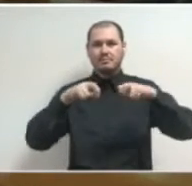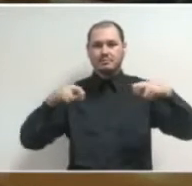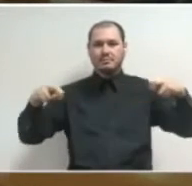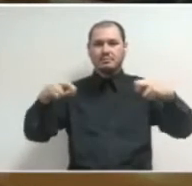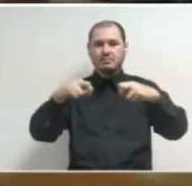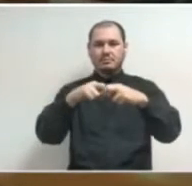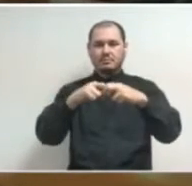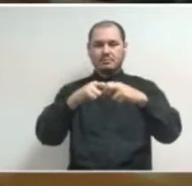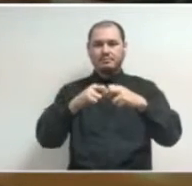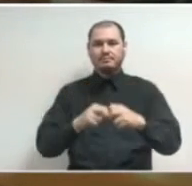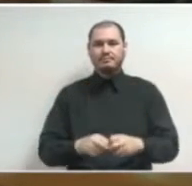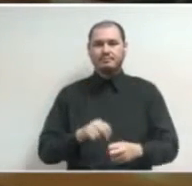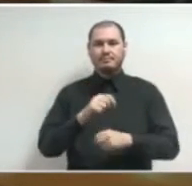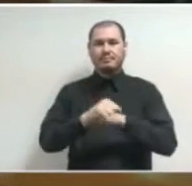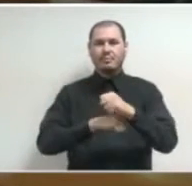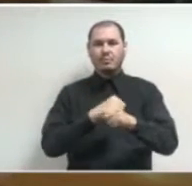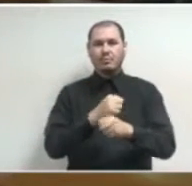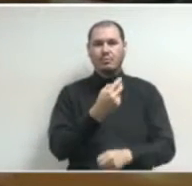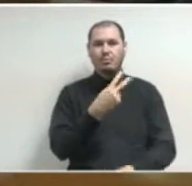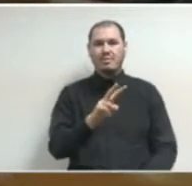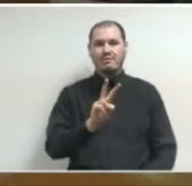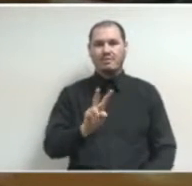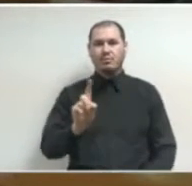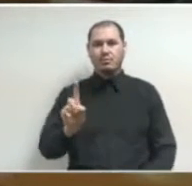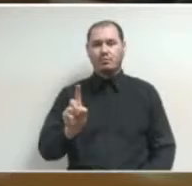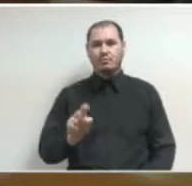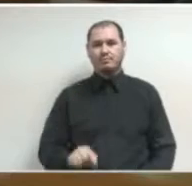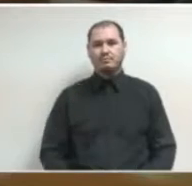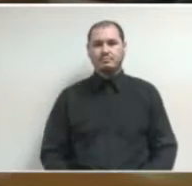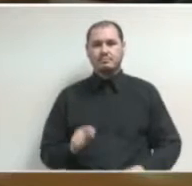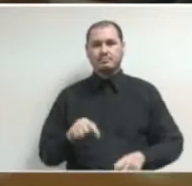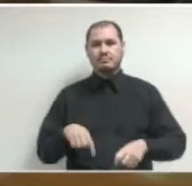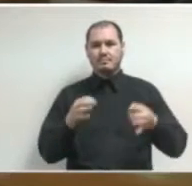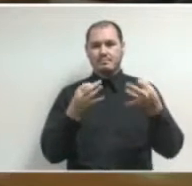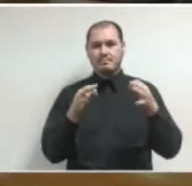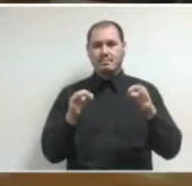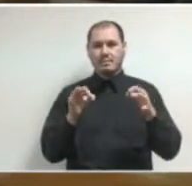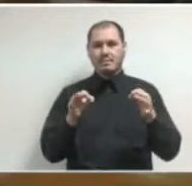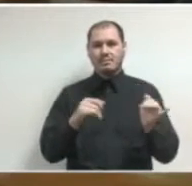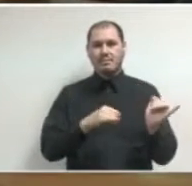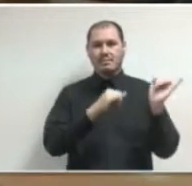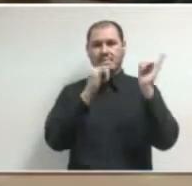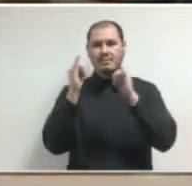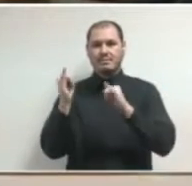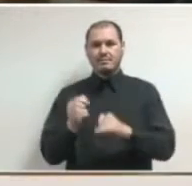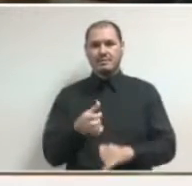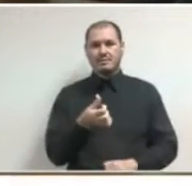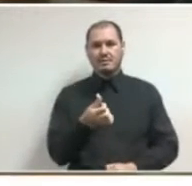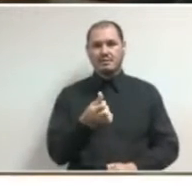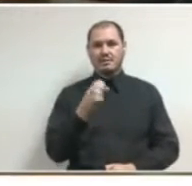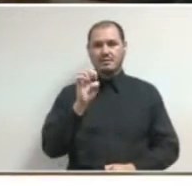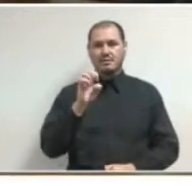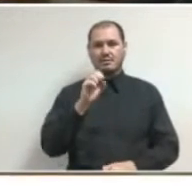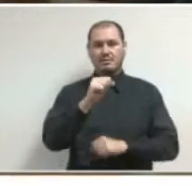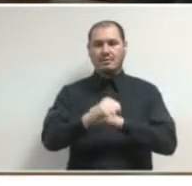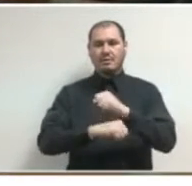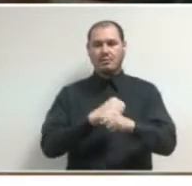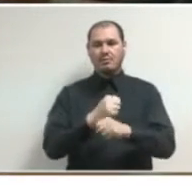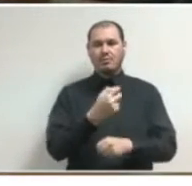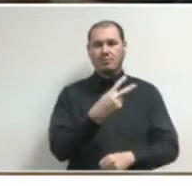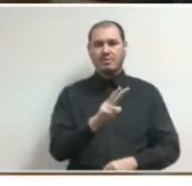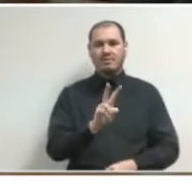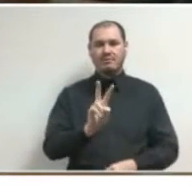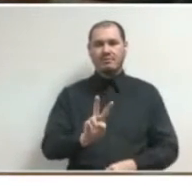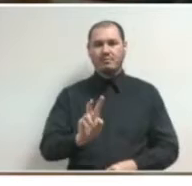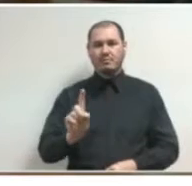primera ñamuñe ordinaria poruco del a año tri plenaria de la Corte. Correspondiente al Cua miércoles miércoles 6 6 de de enero, enero peguaba de con concurso, al COAPE,